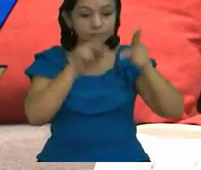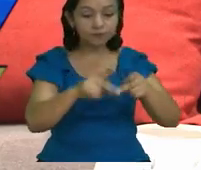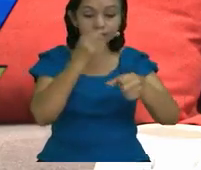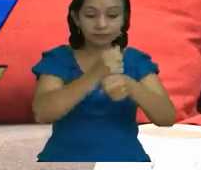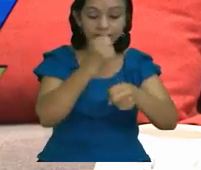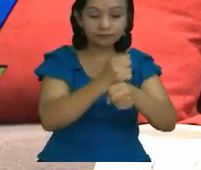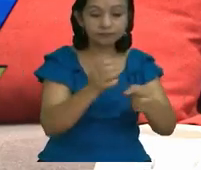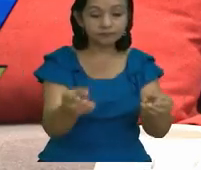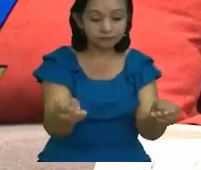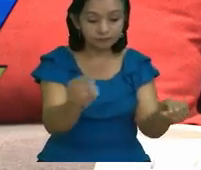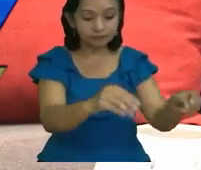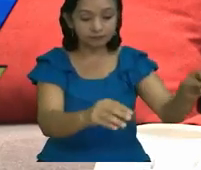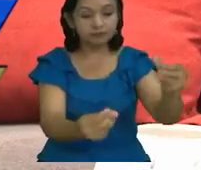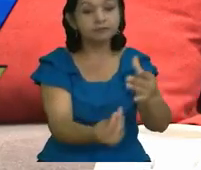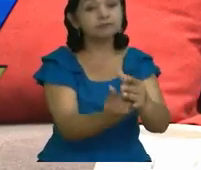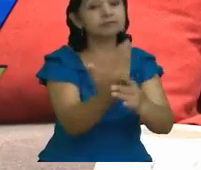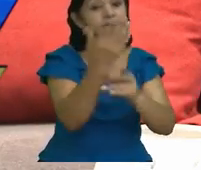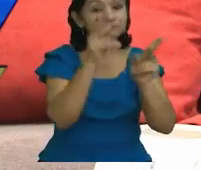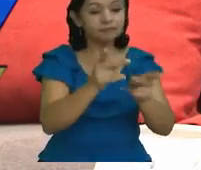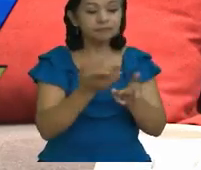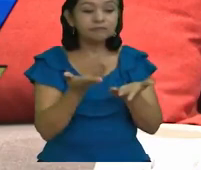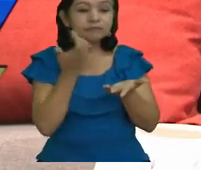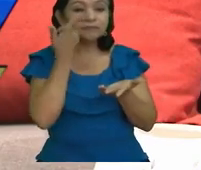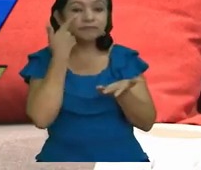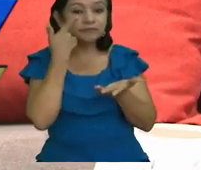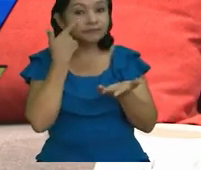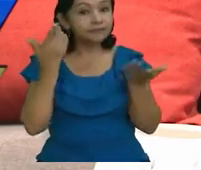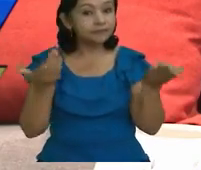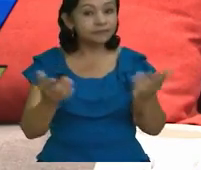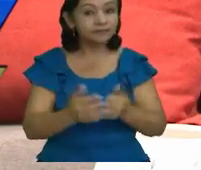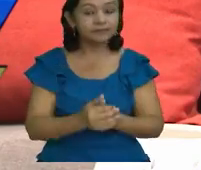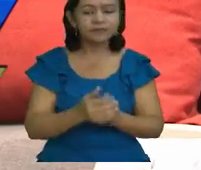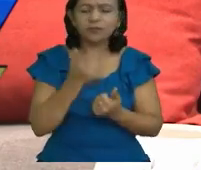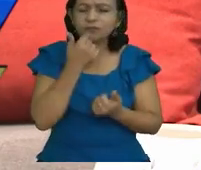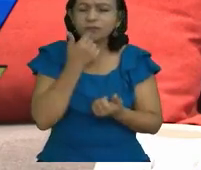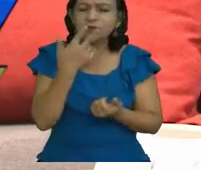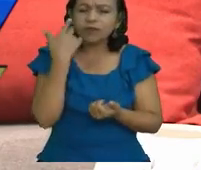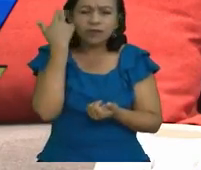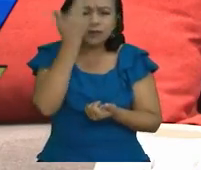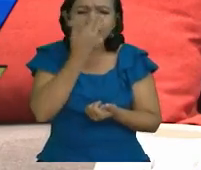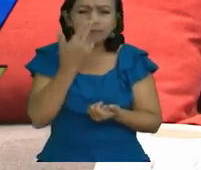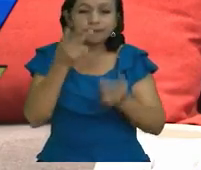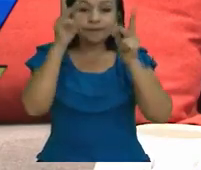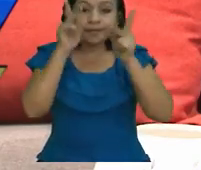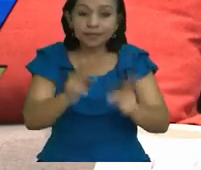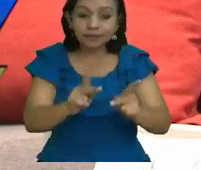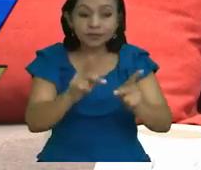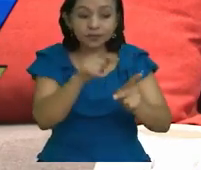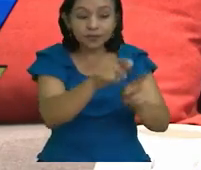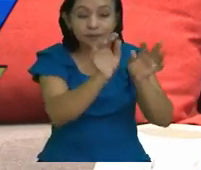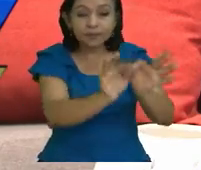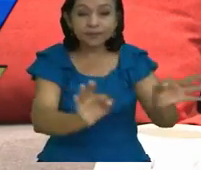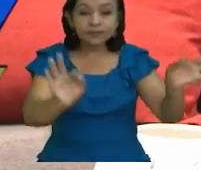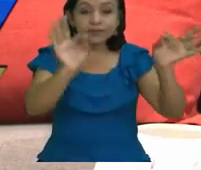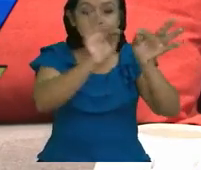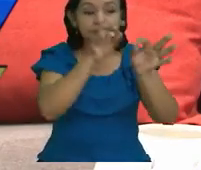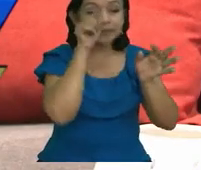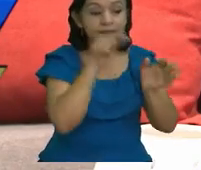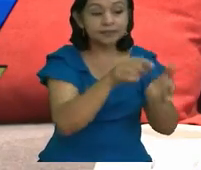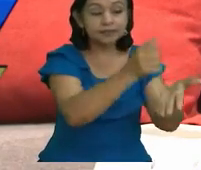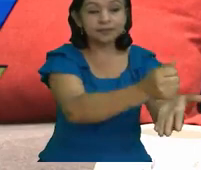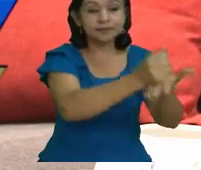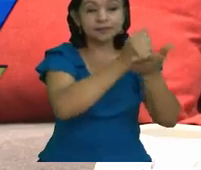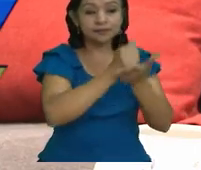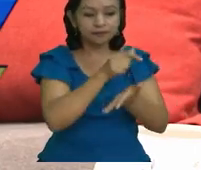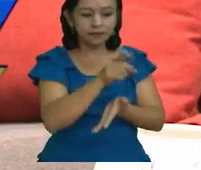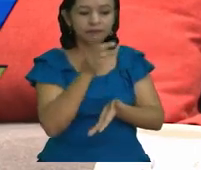Okay. ¿Por qué esto? Porque el productor es el principal eslabón para que otros